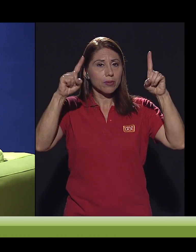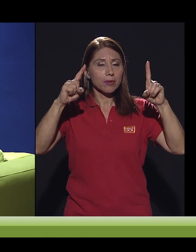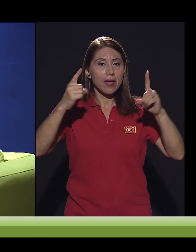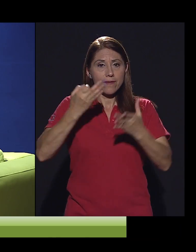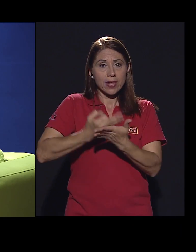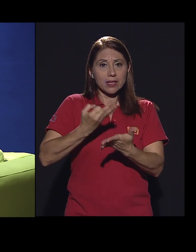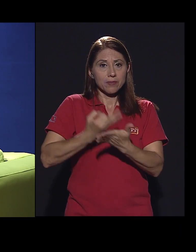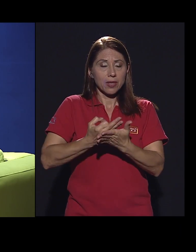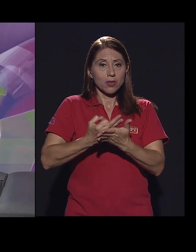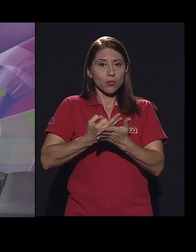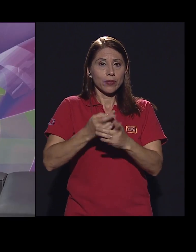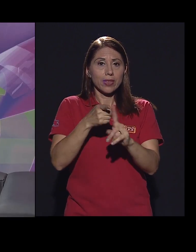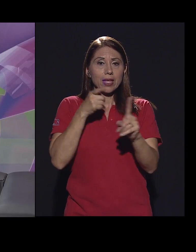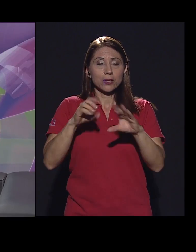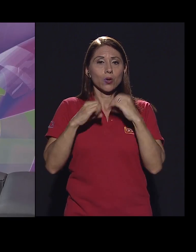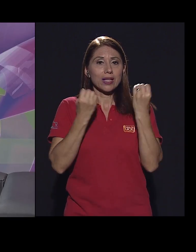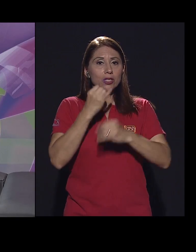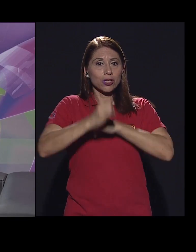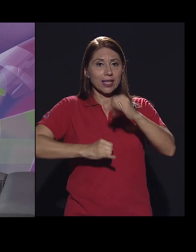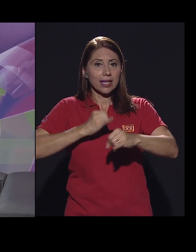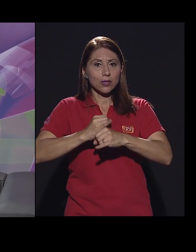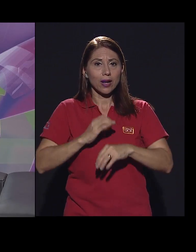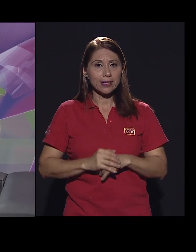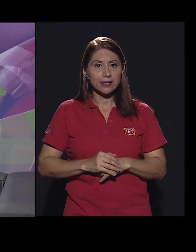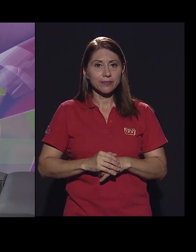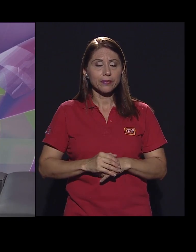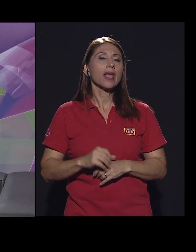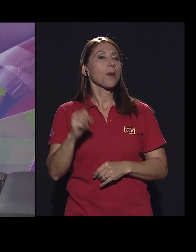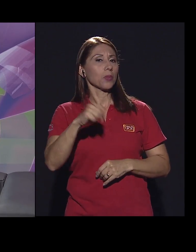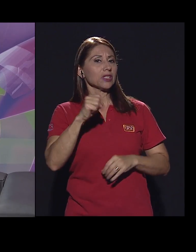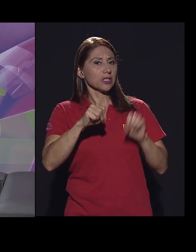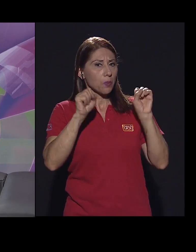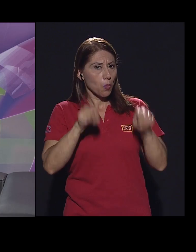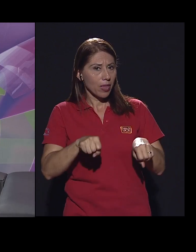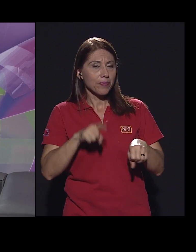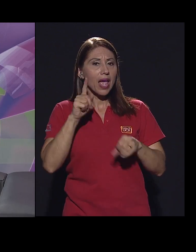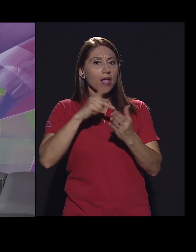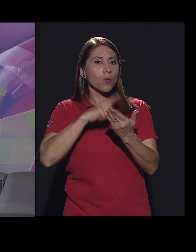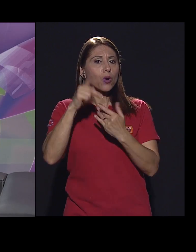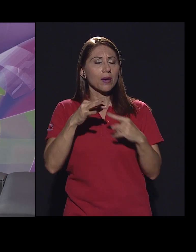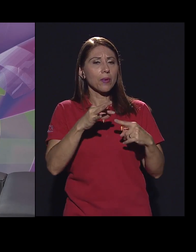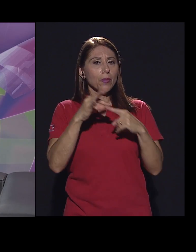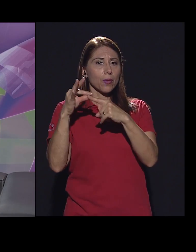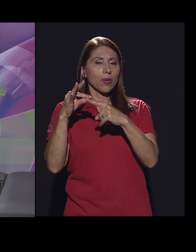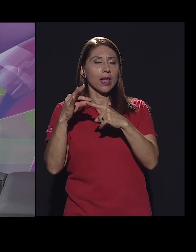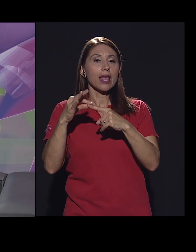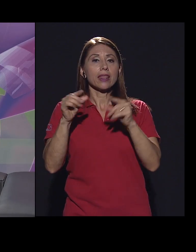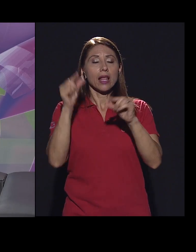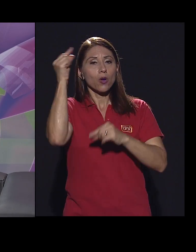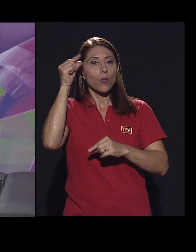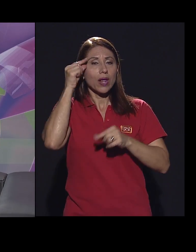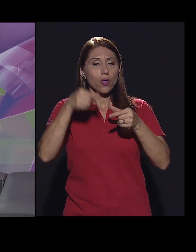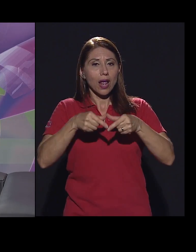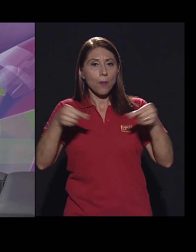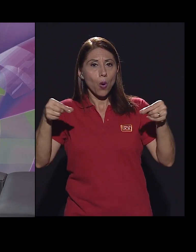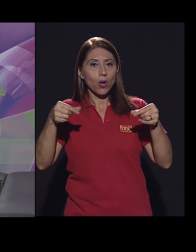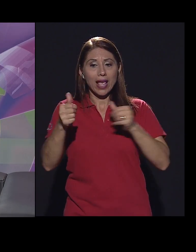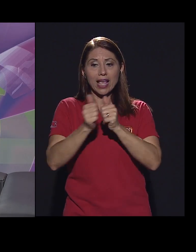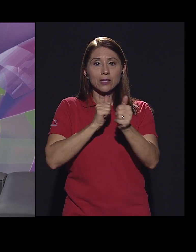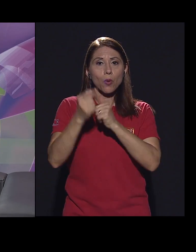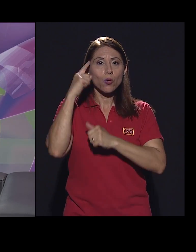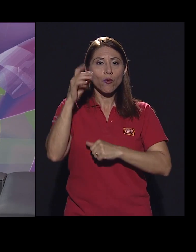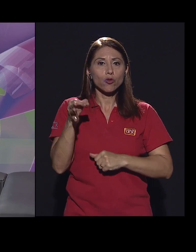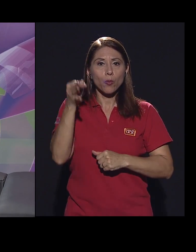organizaciones internacionales? Sí, definitivamente sí es factible. El programa Sport for Tomorrow del gobierno de Japón